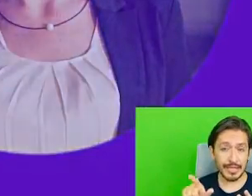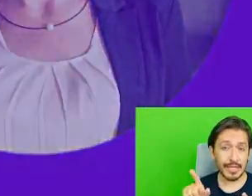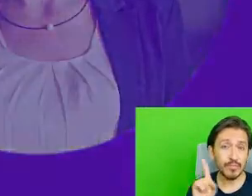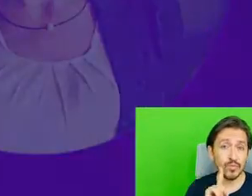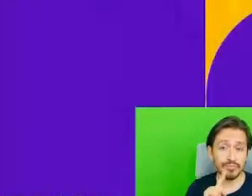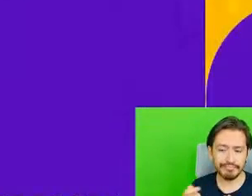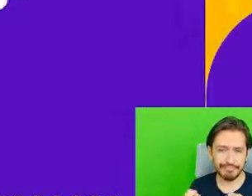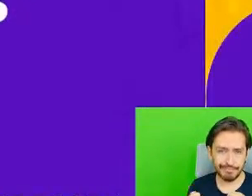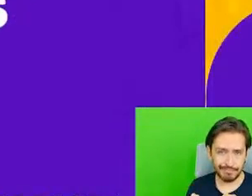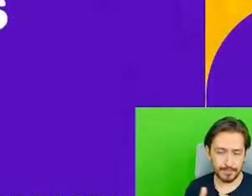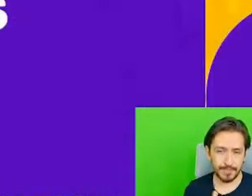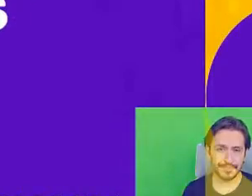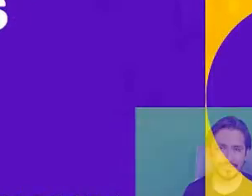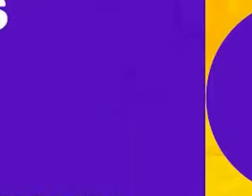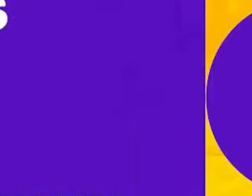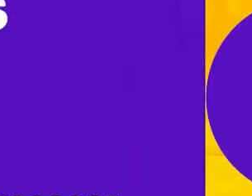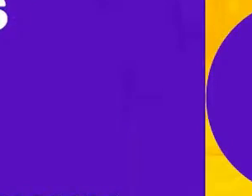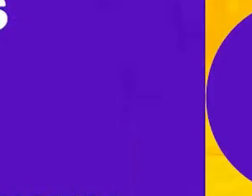diálogo.